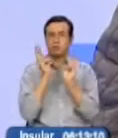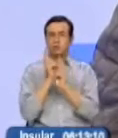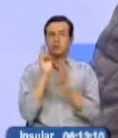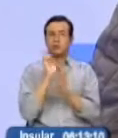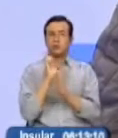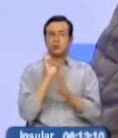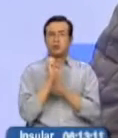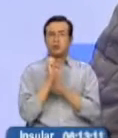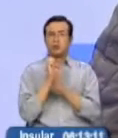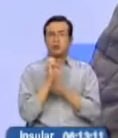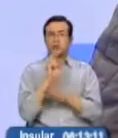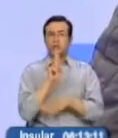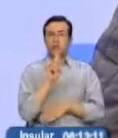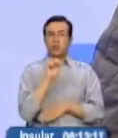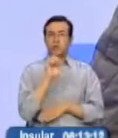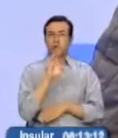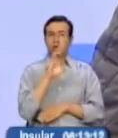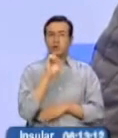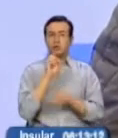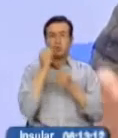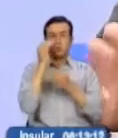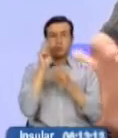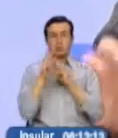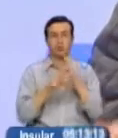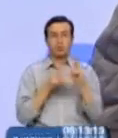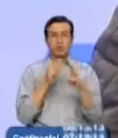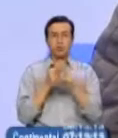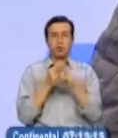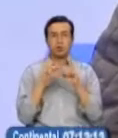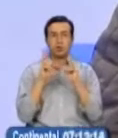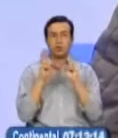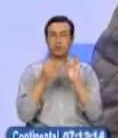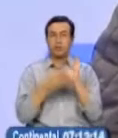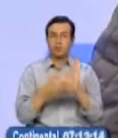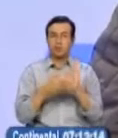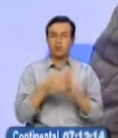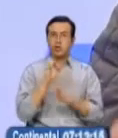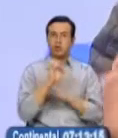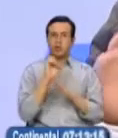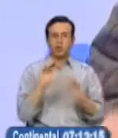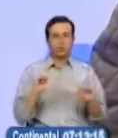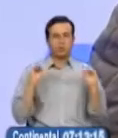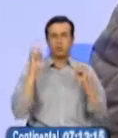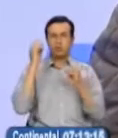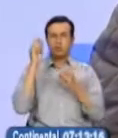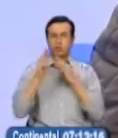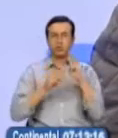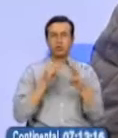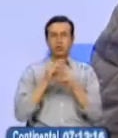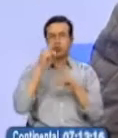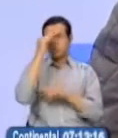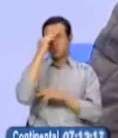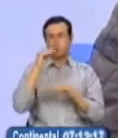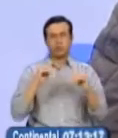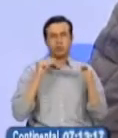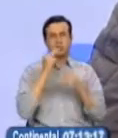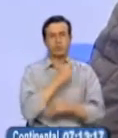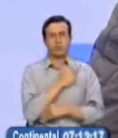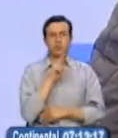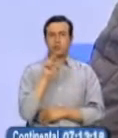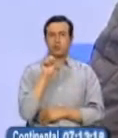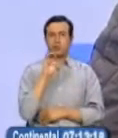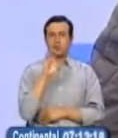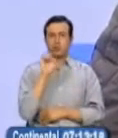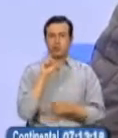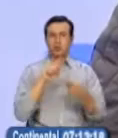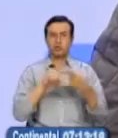Ecuador por UNESCO en su informe mundial, pone como caso emblemático Ecuador, el informe mundial sobre la educación superior, UNESCO está poniendo